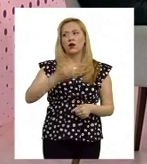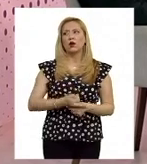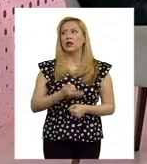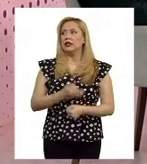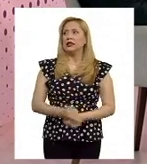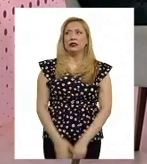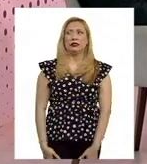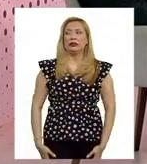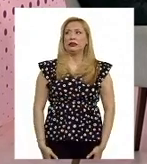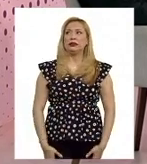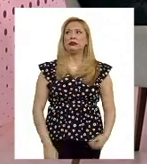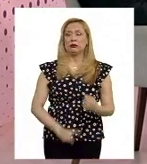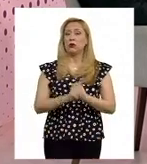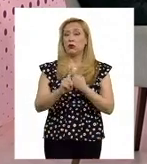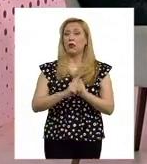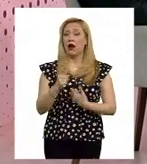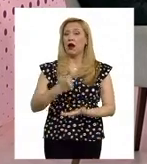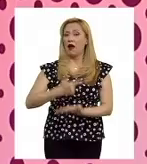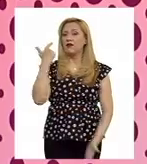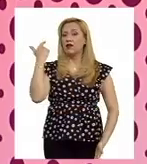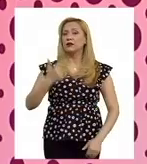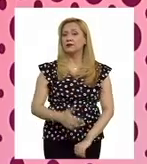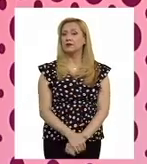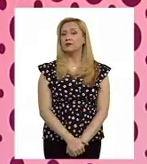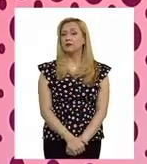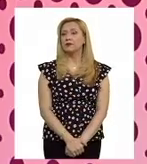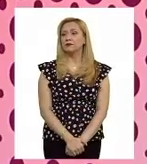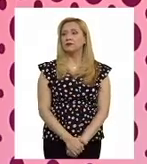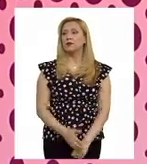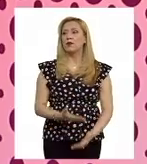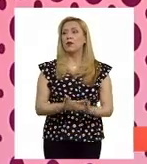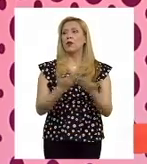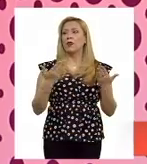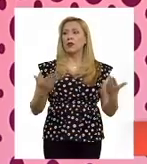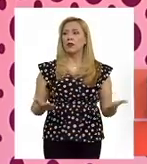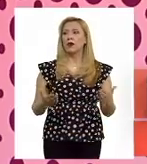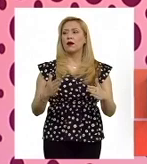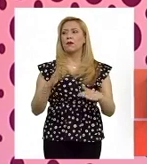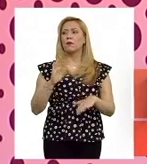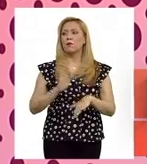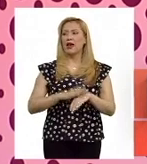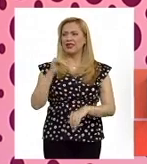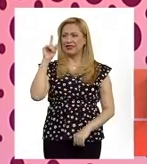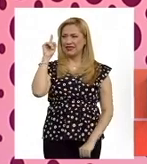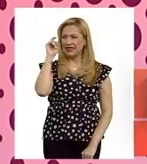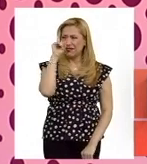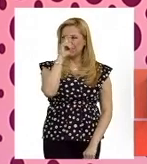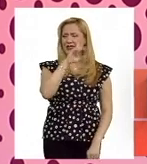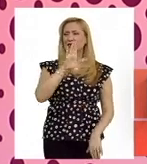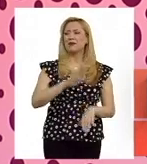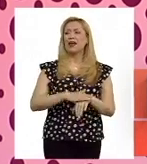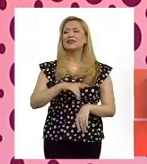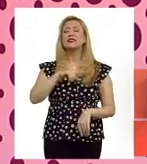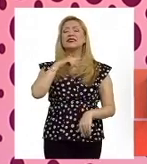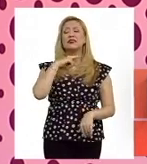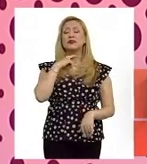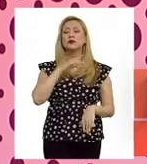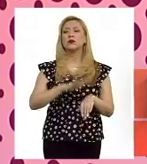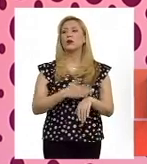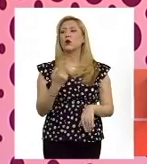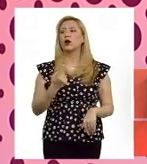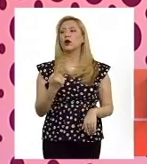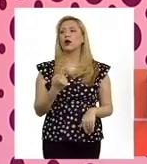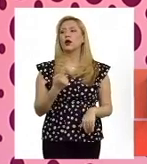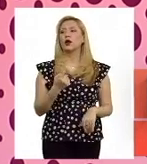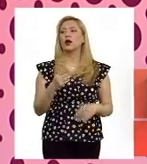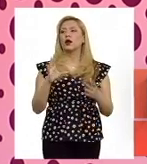crítico y cada vez la situación se vuelve más difícil y más alarmante, porque ya no estamos